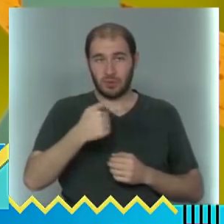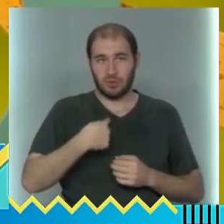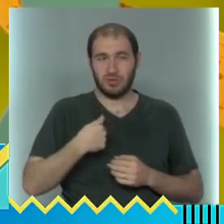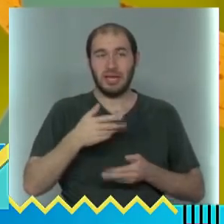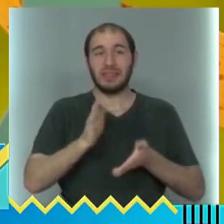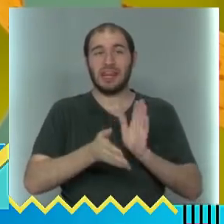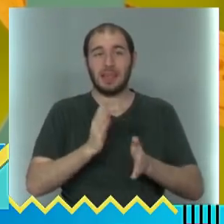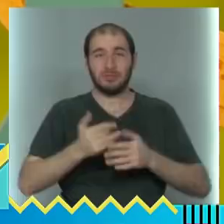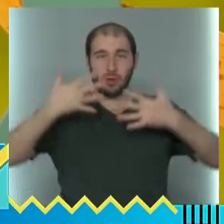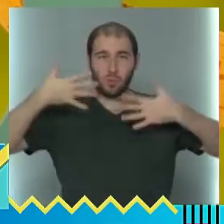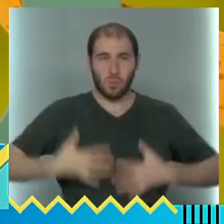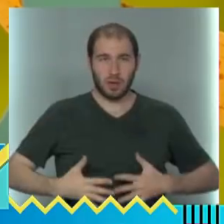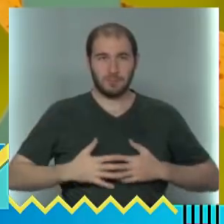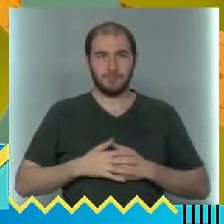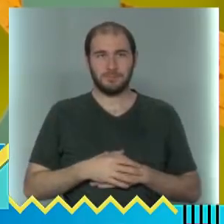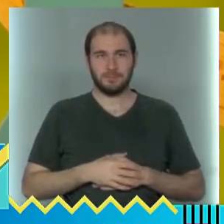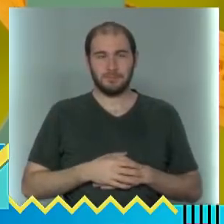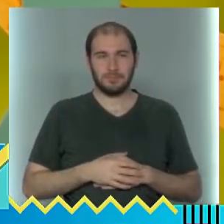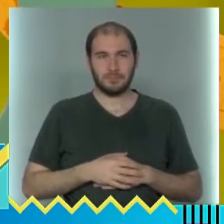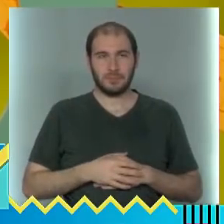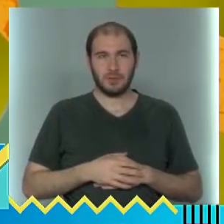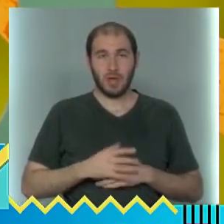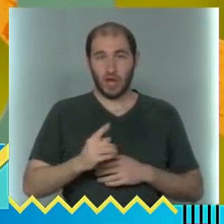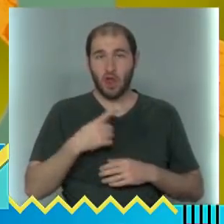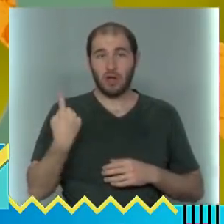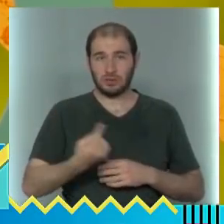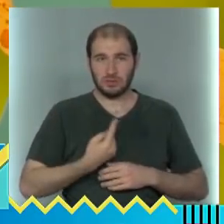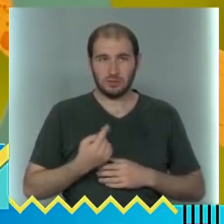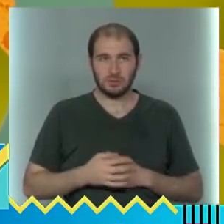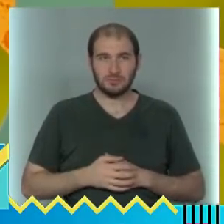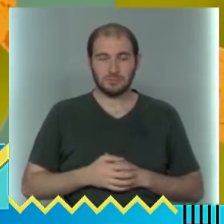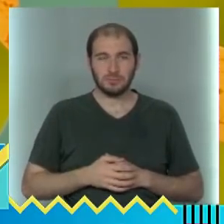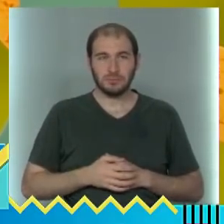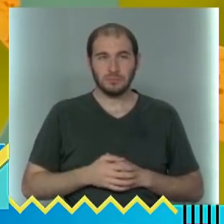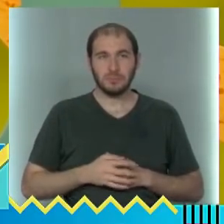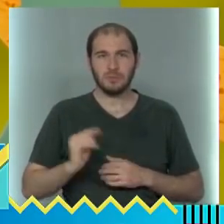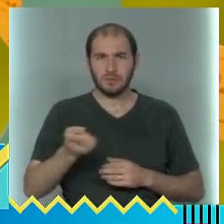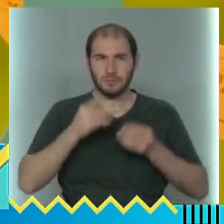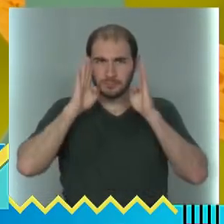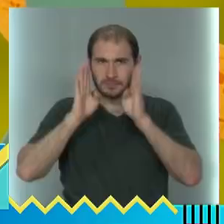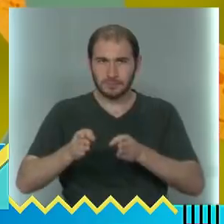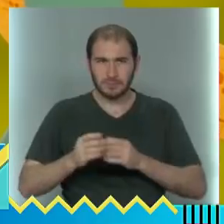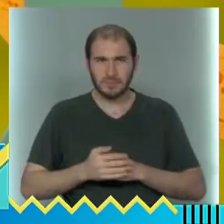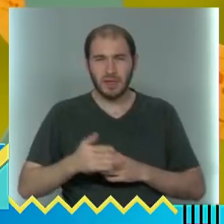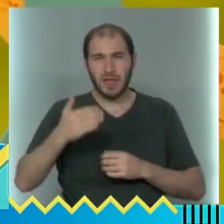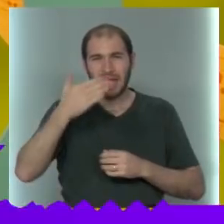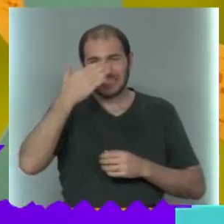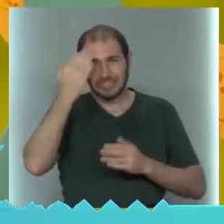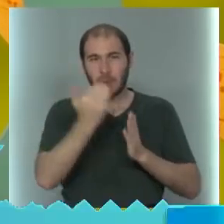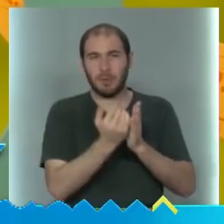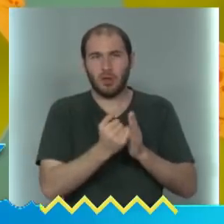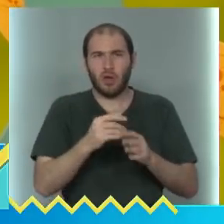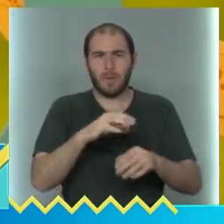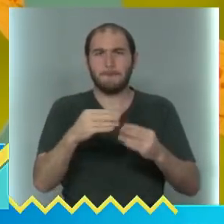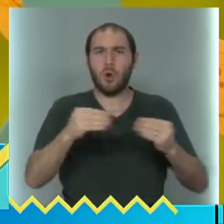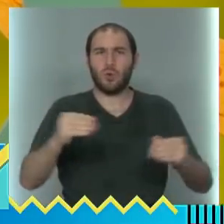una rehabilitación motora, ¿sí? Nosotros vamos a hacer hincapié en los síntomas como son la